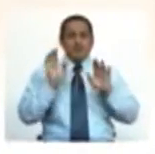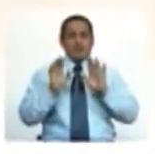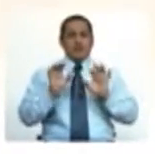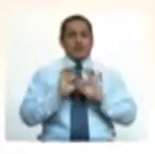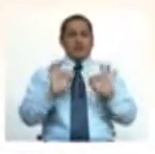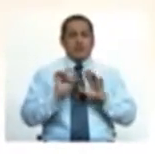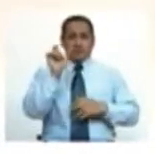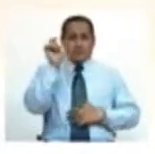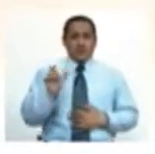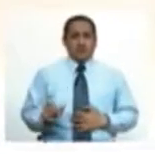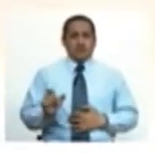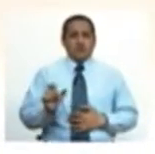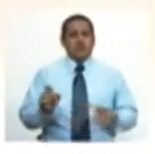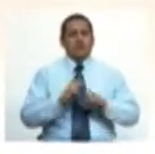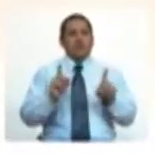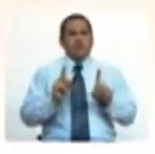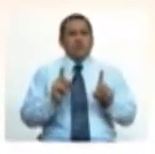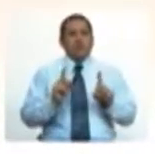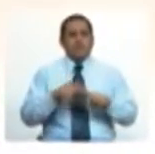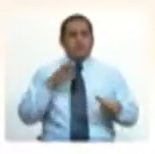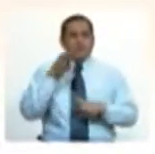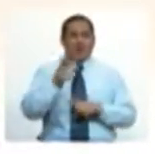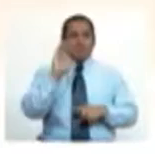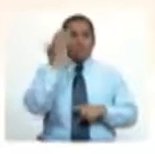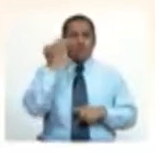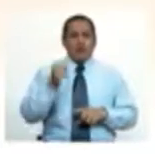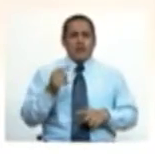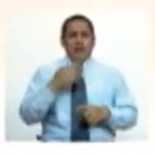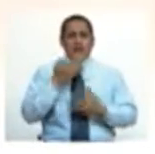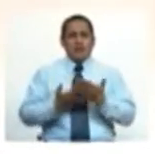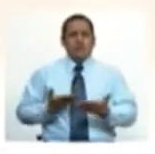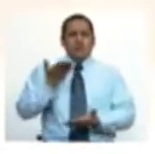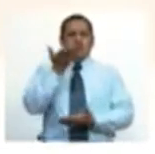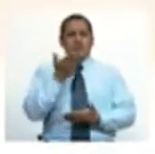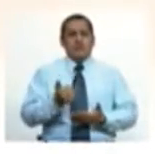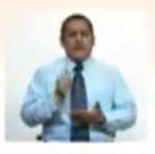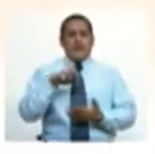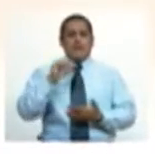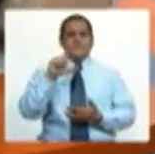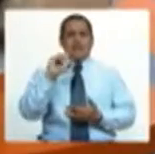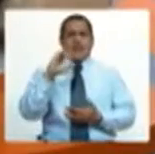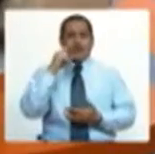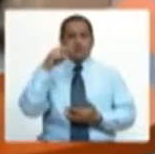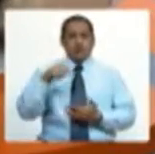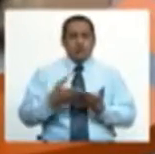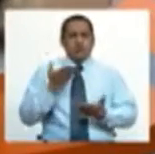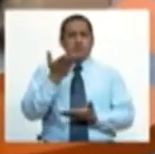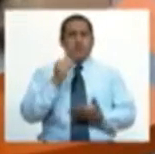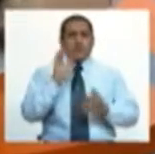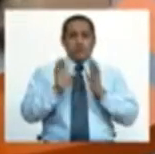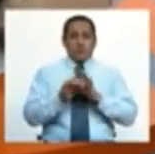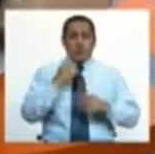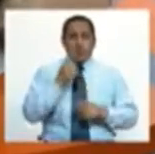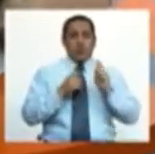efectivamente esta persona no asiste a la audiencia de apelación? Así es, vamos por partes. Tiene que estar presente